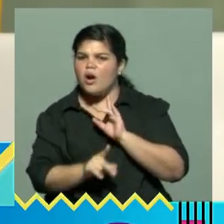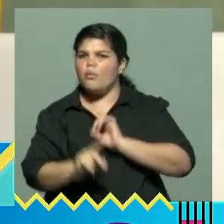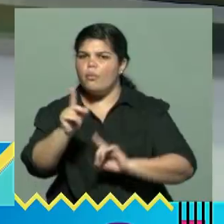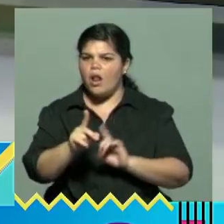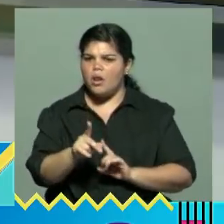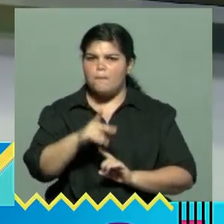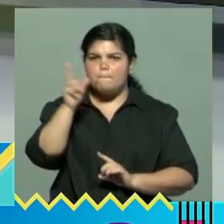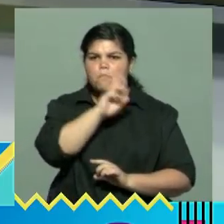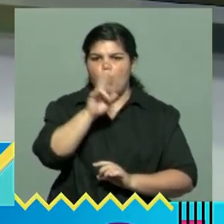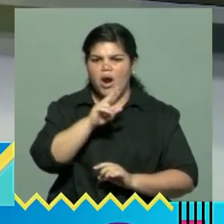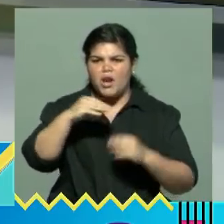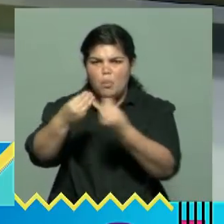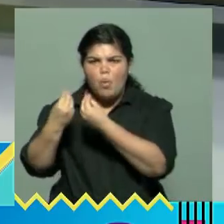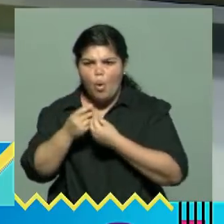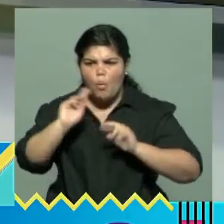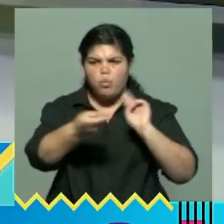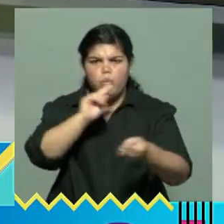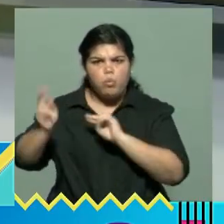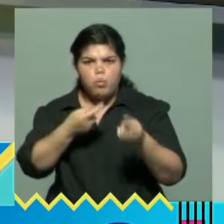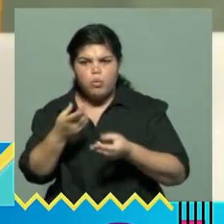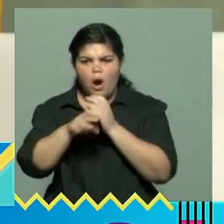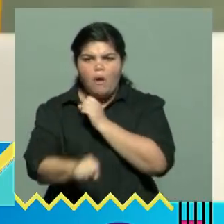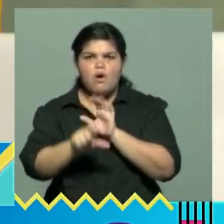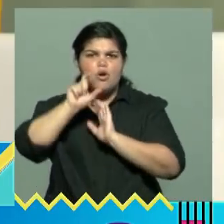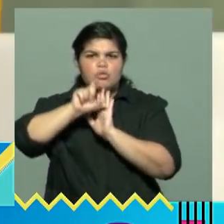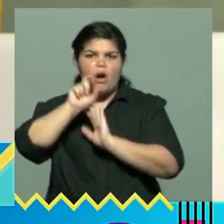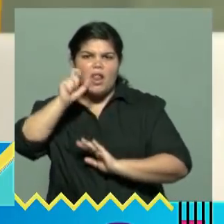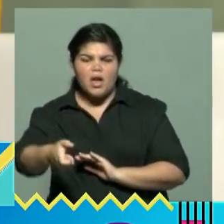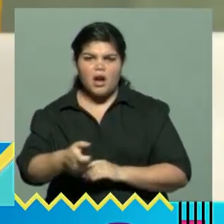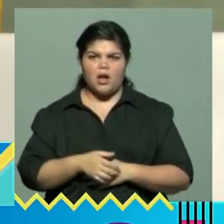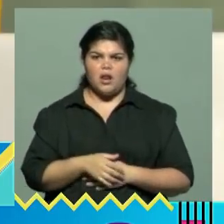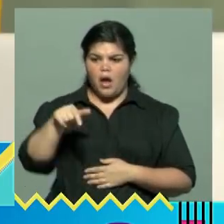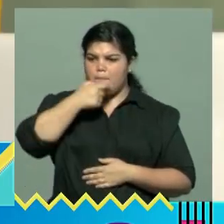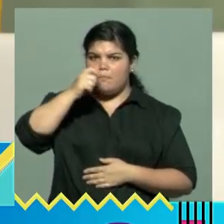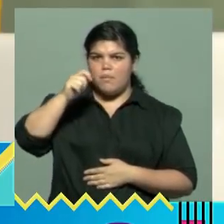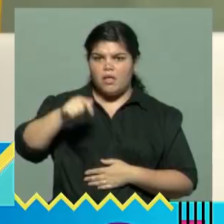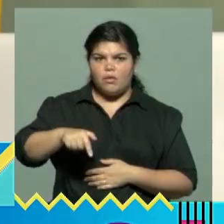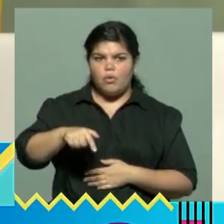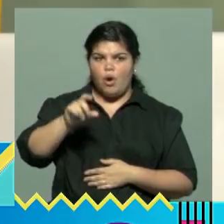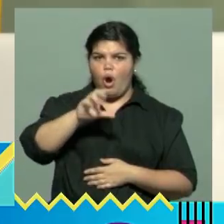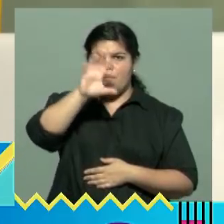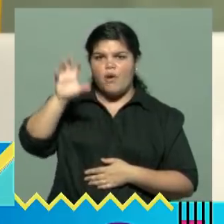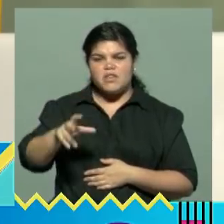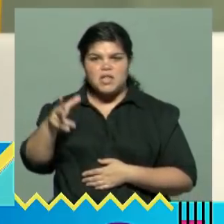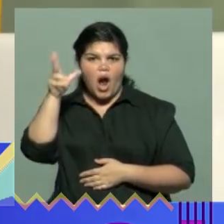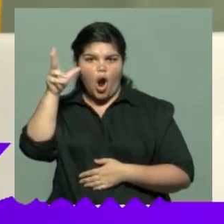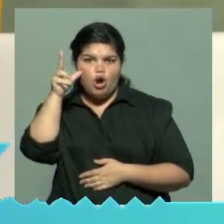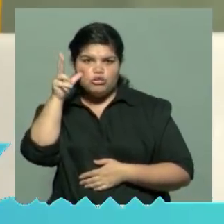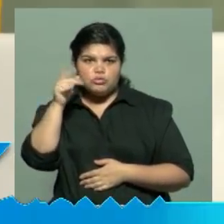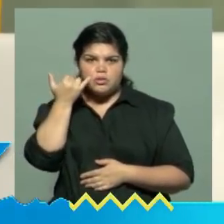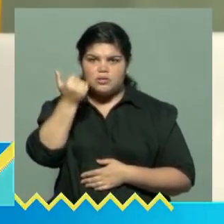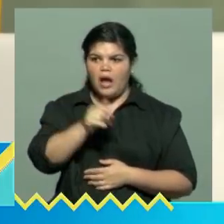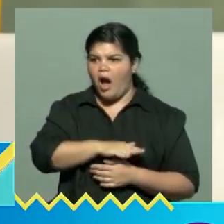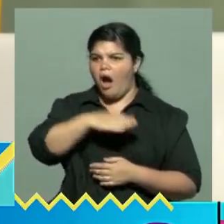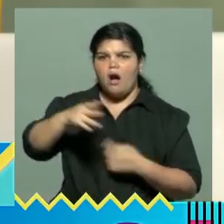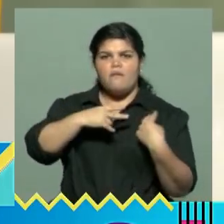abortos clandestinos, digamos, y no hay nada que las contemple, ni siquiera esta provincia, hay solo 8 provincias que la contemplan. Hay mujeres que se tienen que ir al